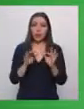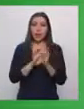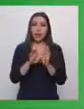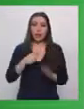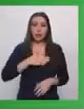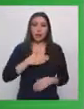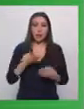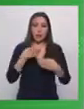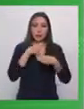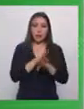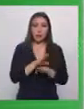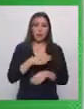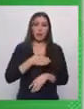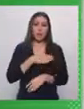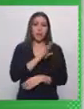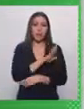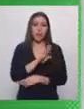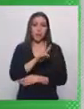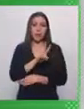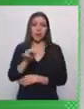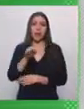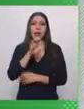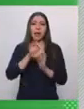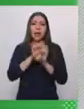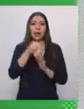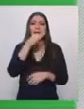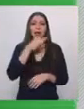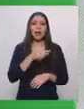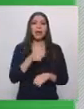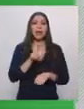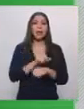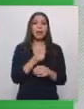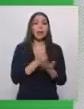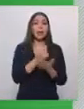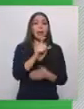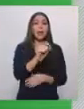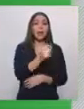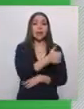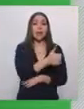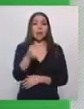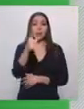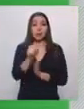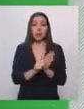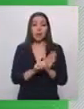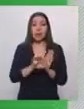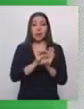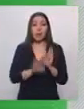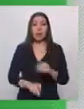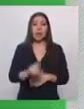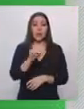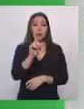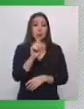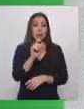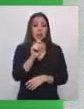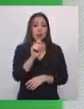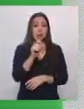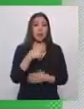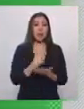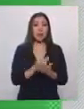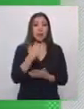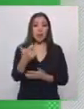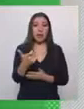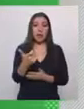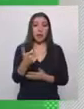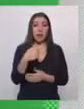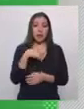BBVA. Si me dice, tu fecha de pago es el día 20 de cada mes, si pago el 20 ya, a mí me lo toman como un pago tardío. Tengo que pagar